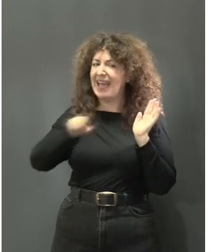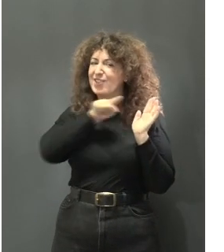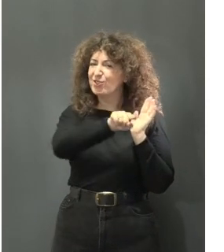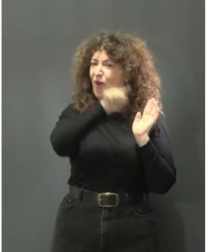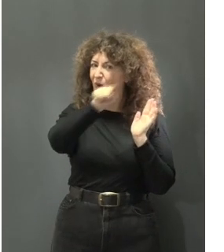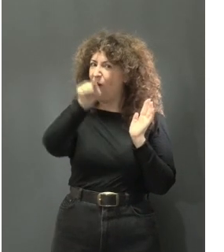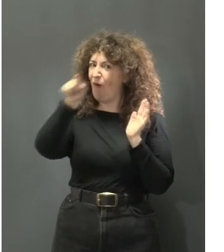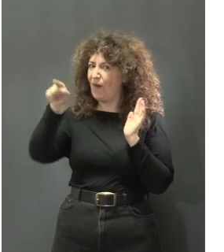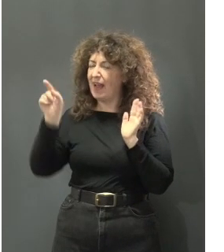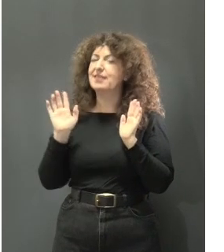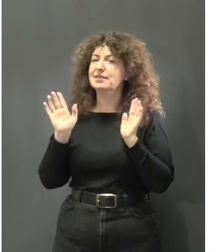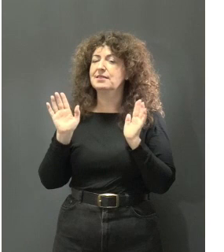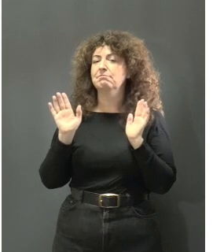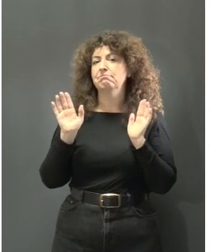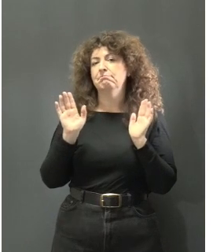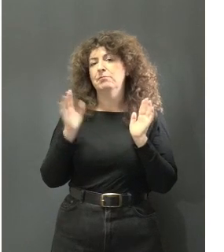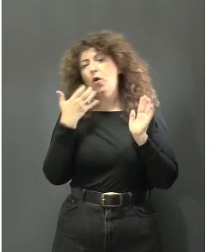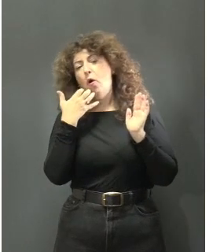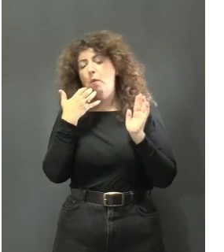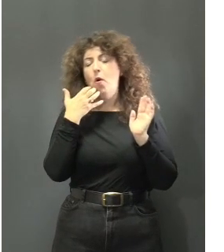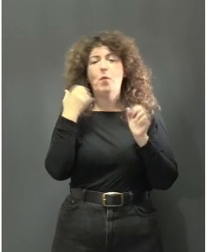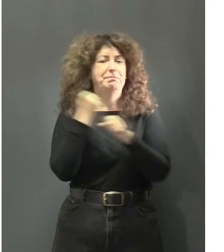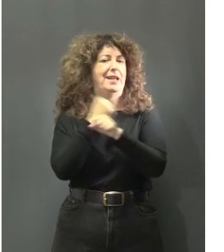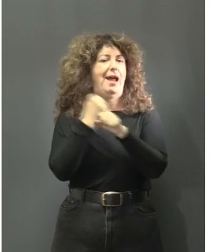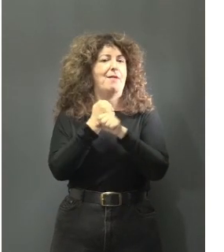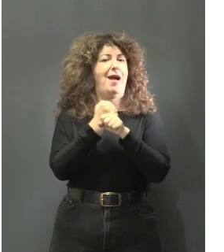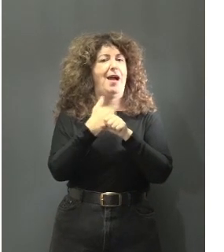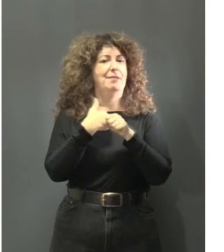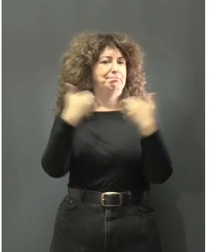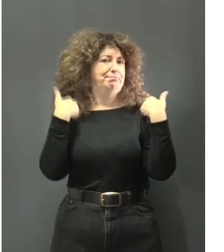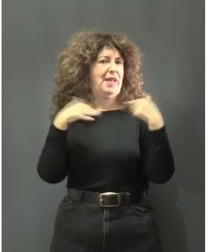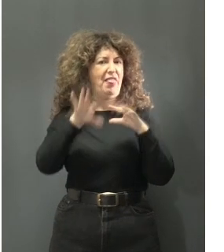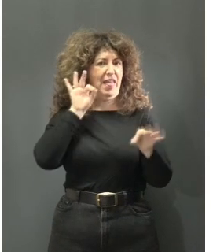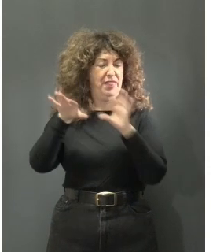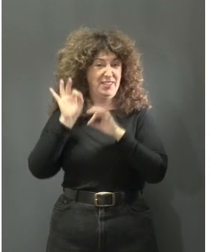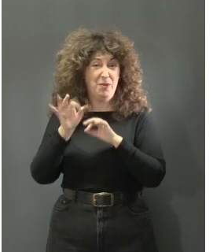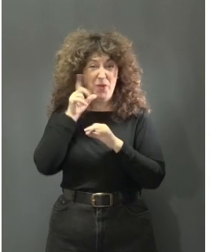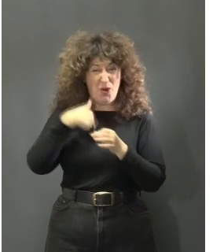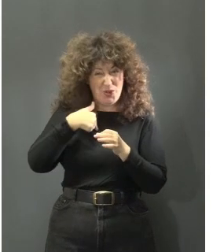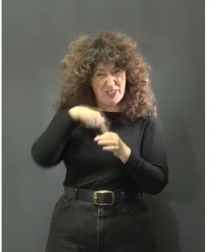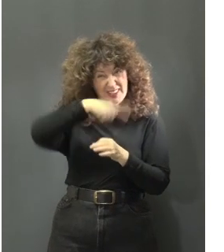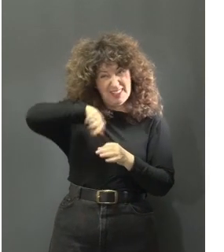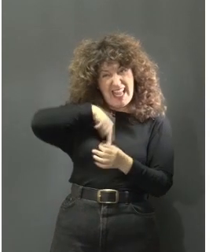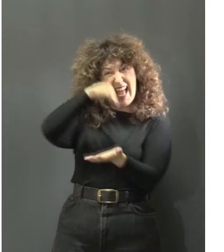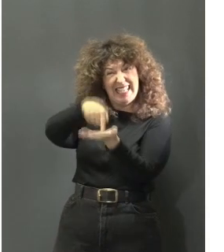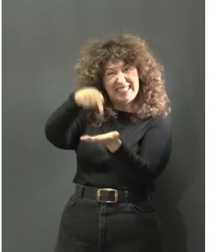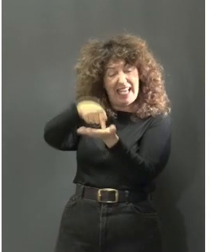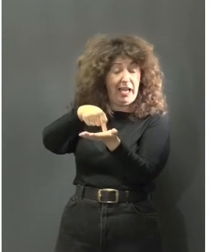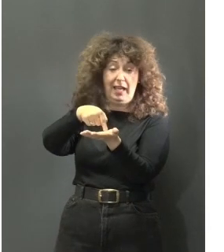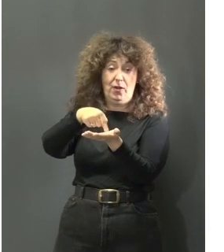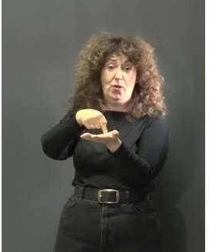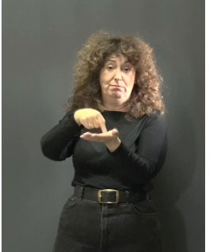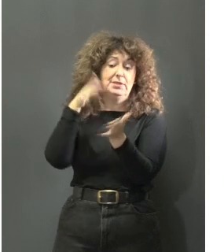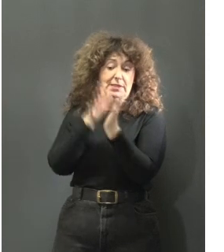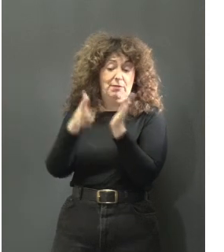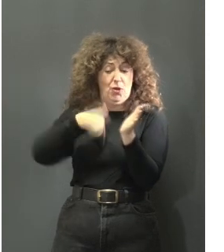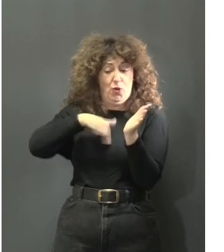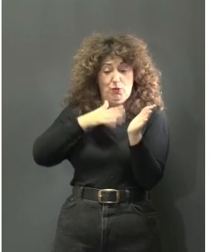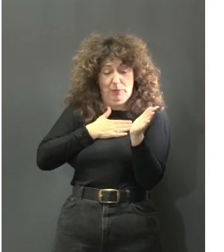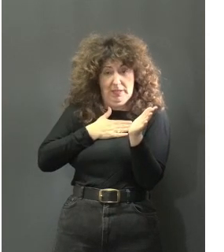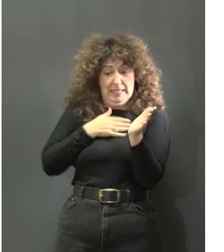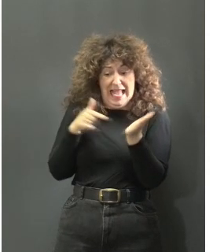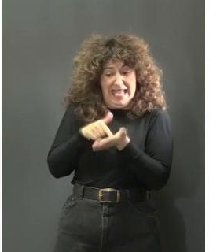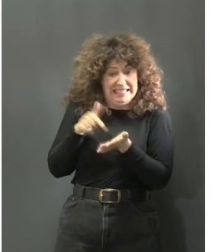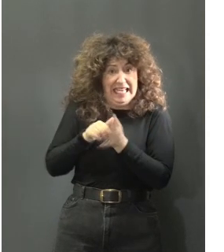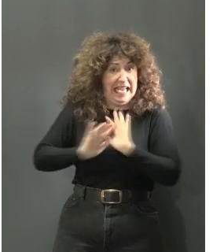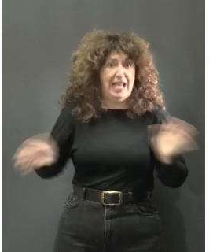esos puestos de decisión, ¿no? Porque creo que exigirlo ya nos dice la legislación que nos pertenece y que es una facultad